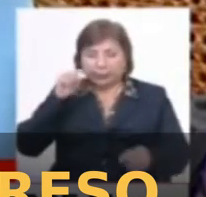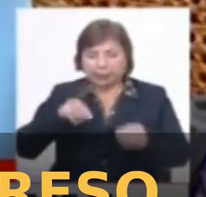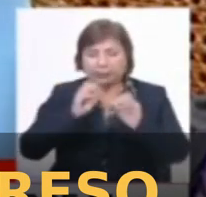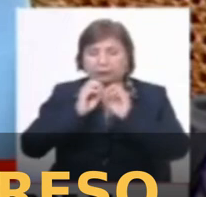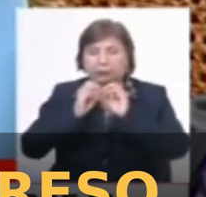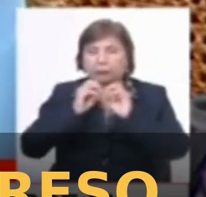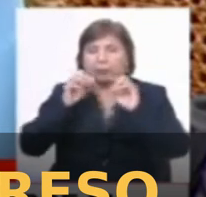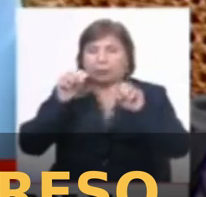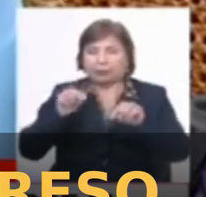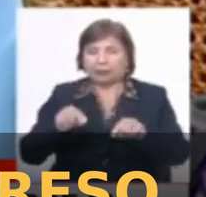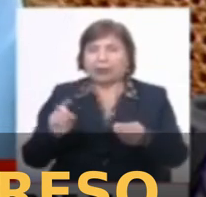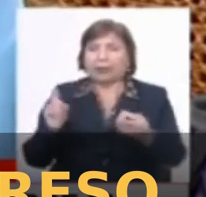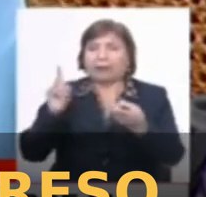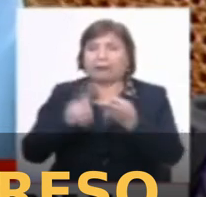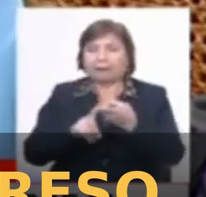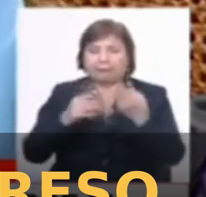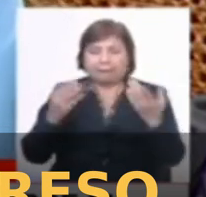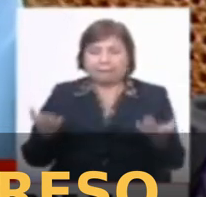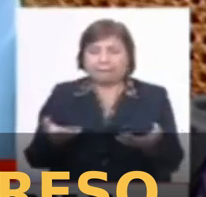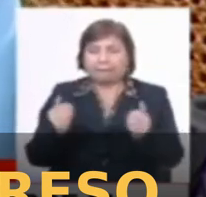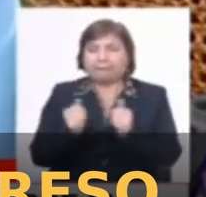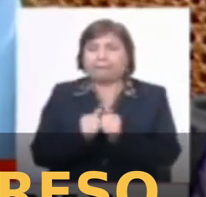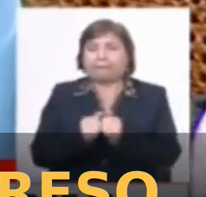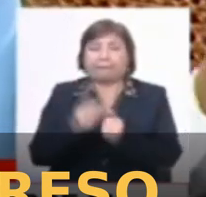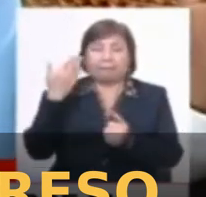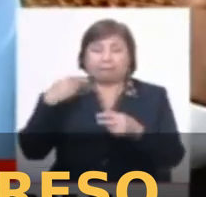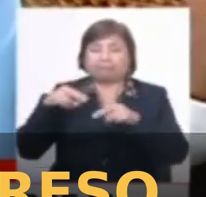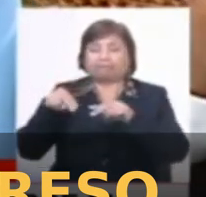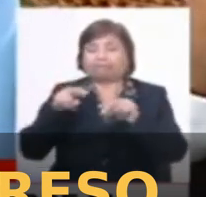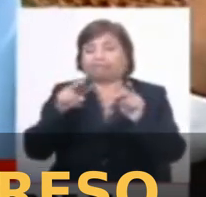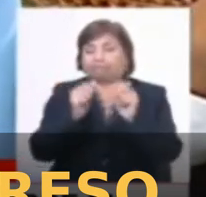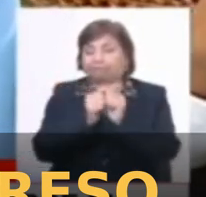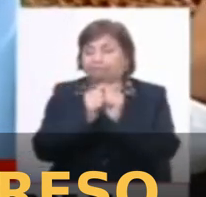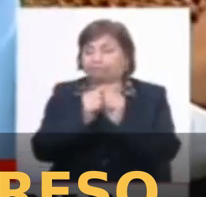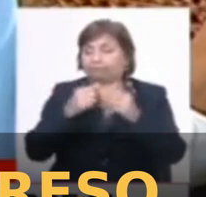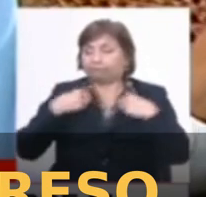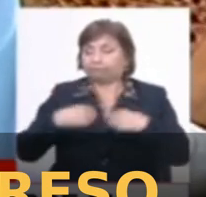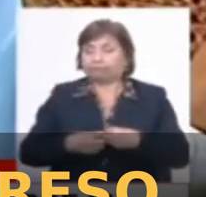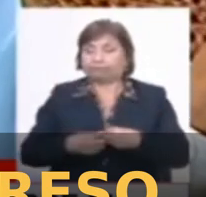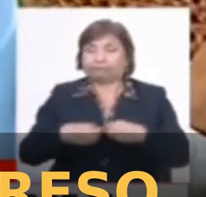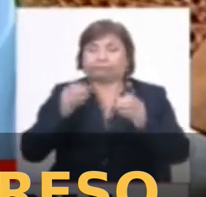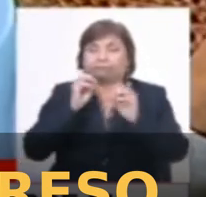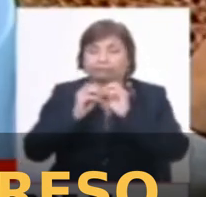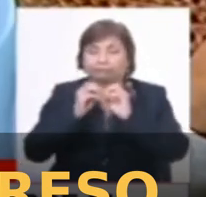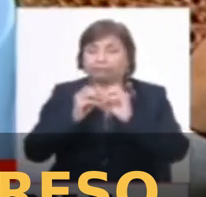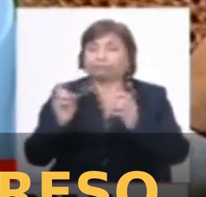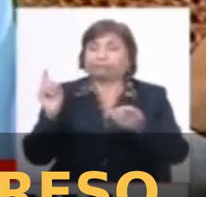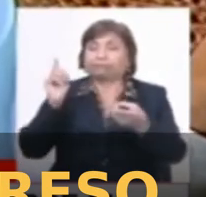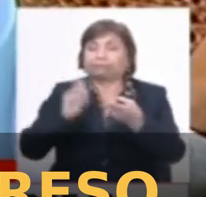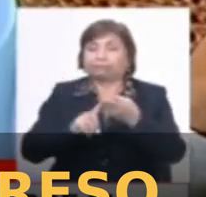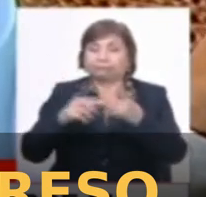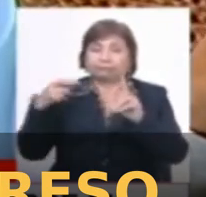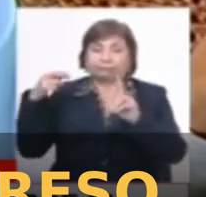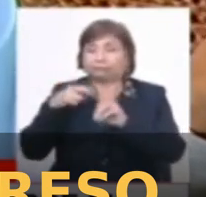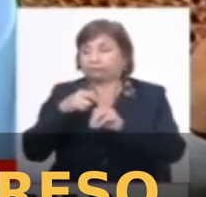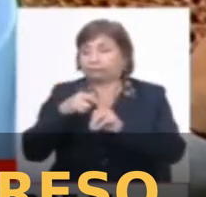problema. Hasta el momento en que yo estuve con él o estuve caminando de la mano buscando abogado, buscando solución, hasta que me agarraron a mí, no